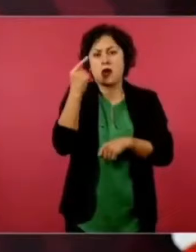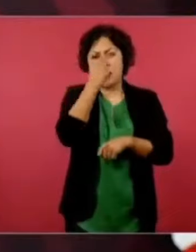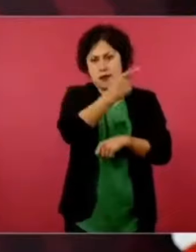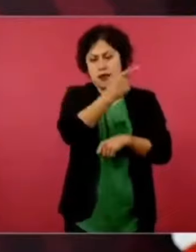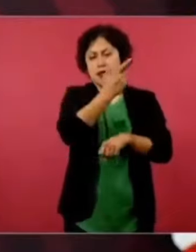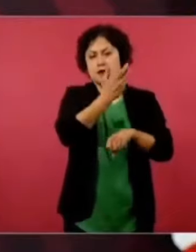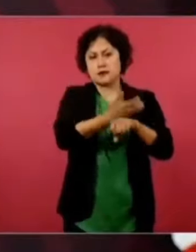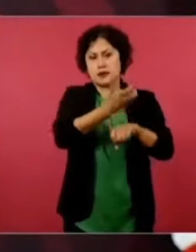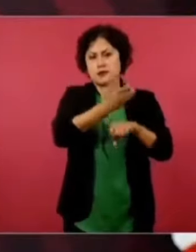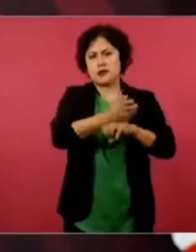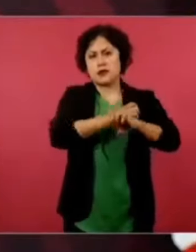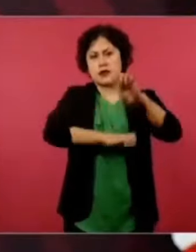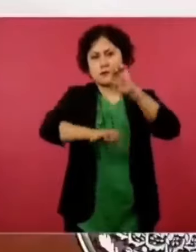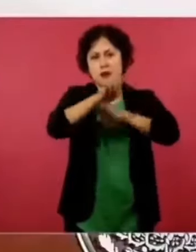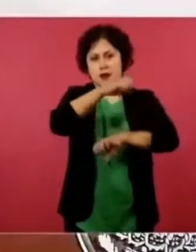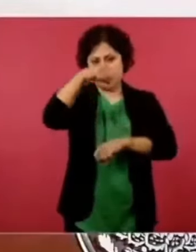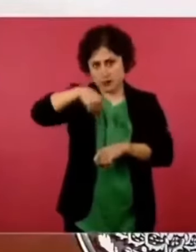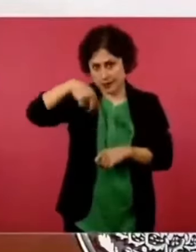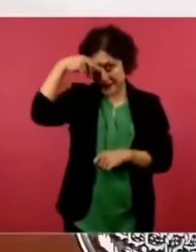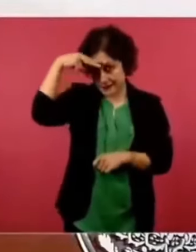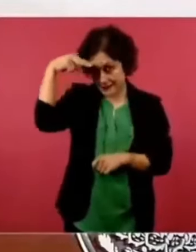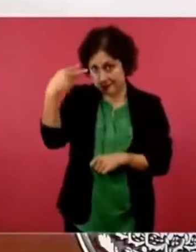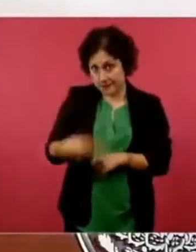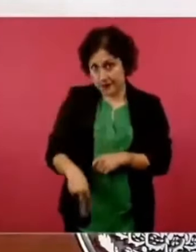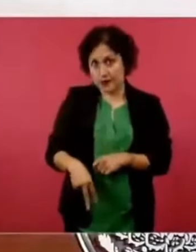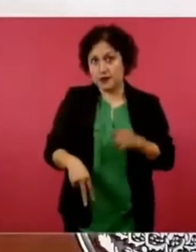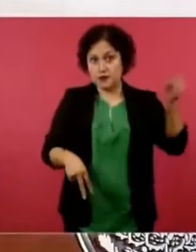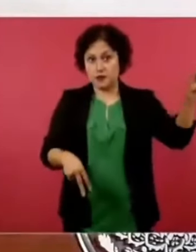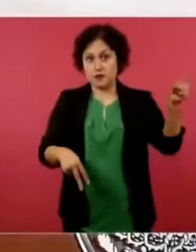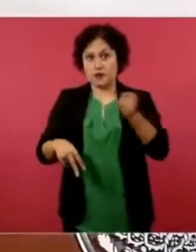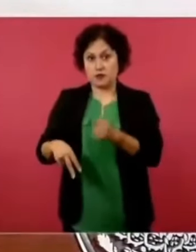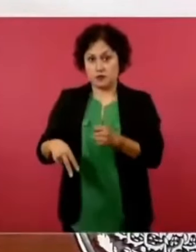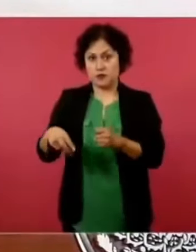México tengo los